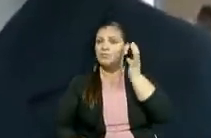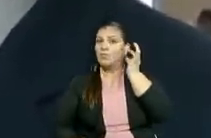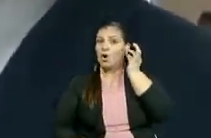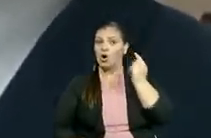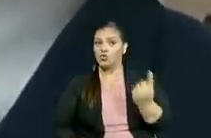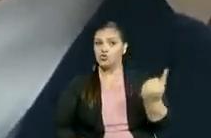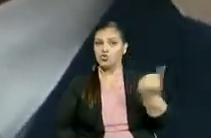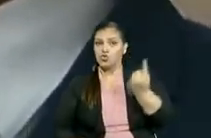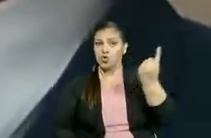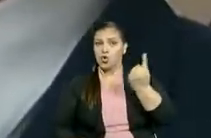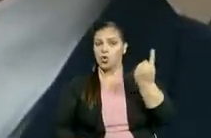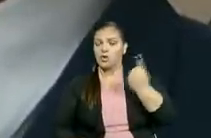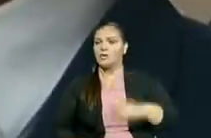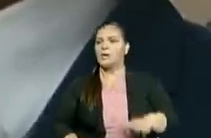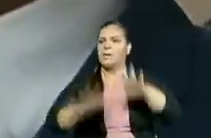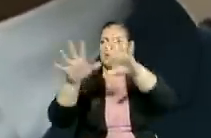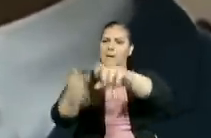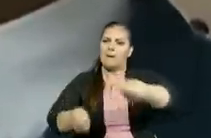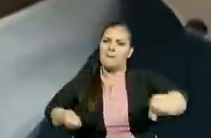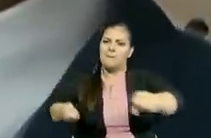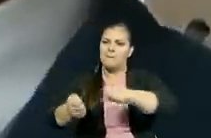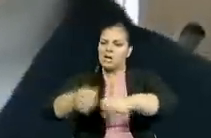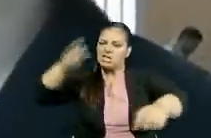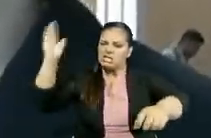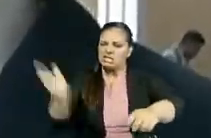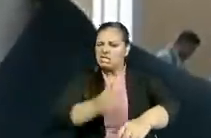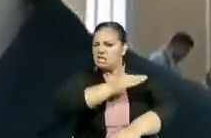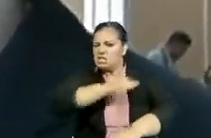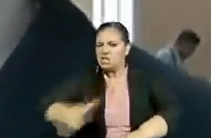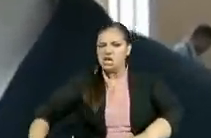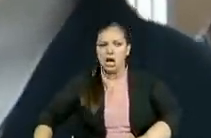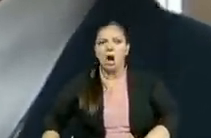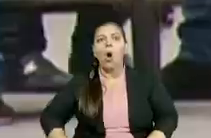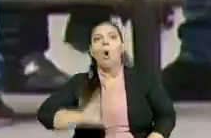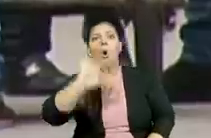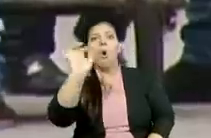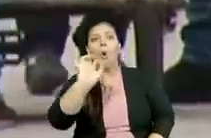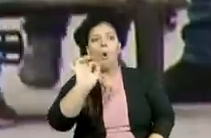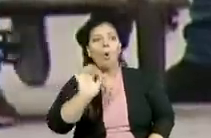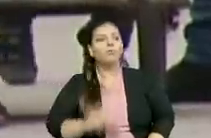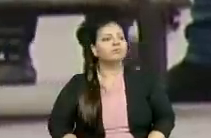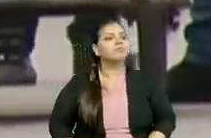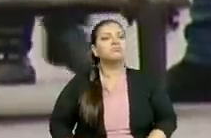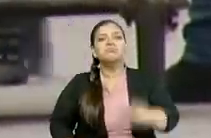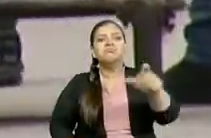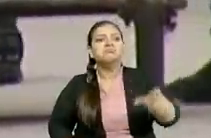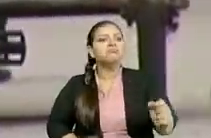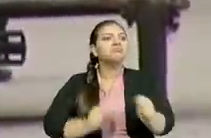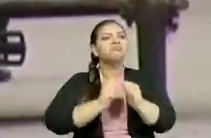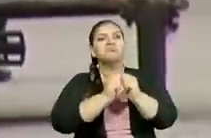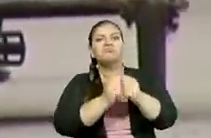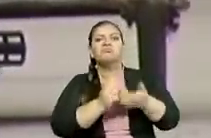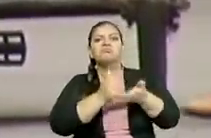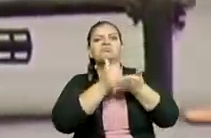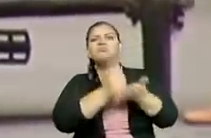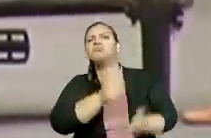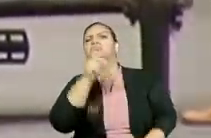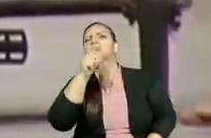investigando. Si es que existen otros participantes de este hecho o ella está ocultando algún tipo de información